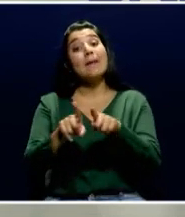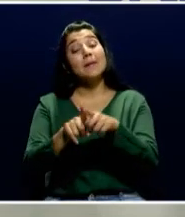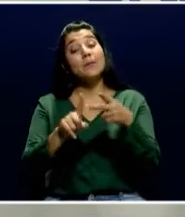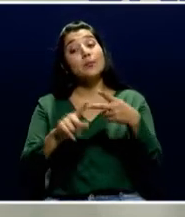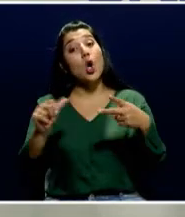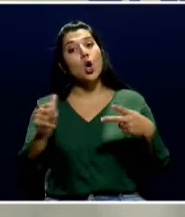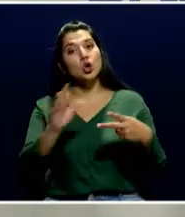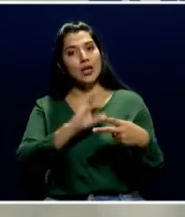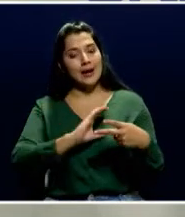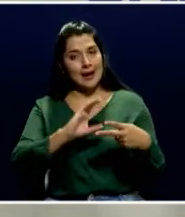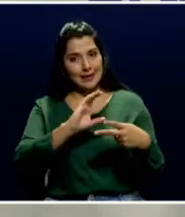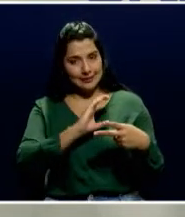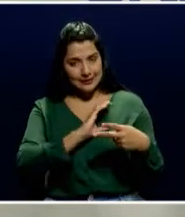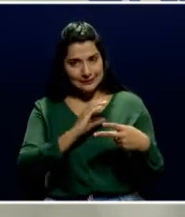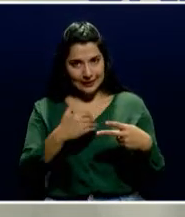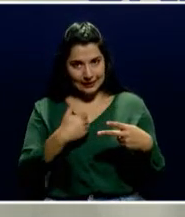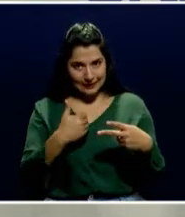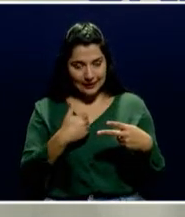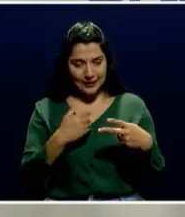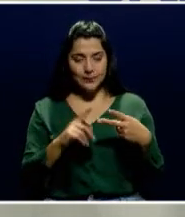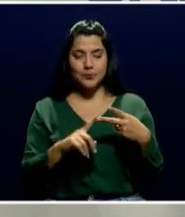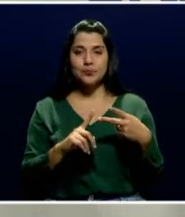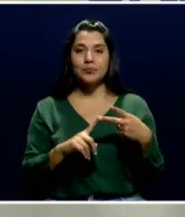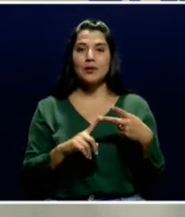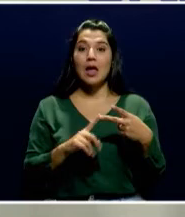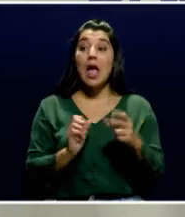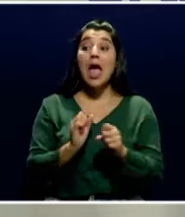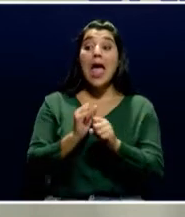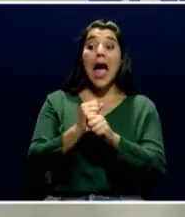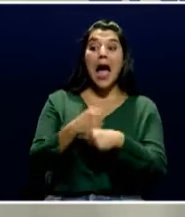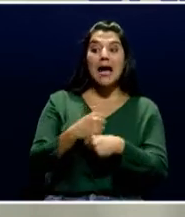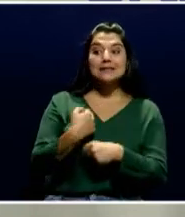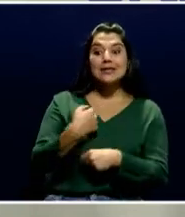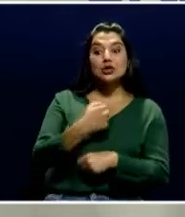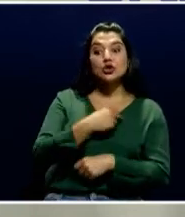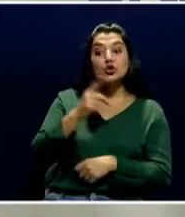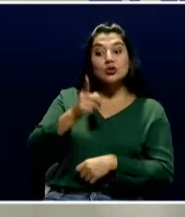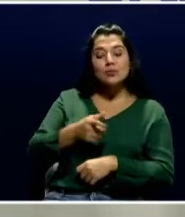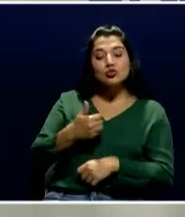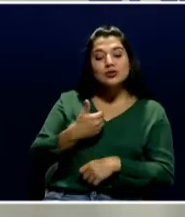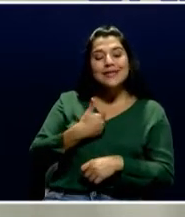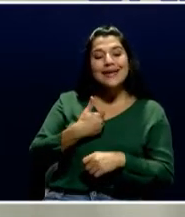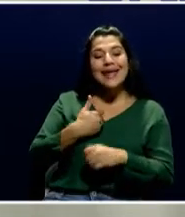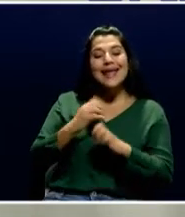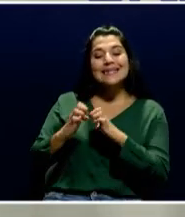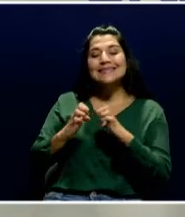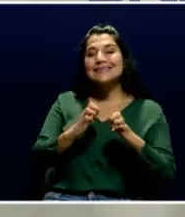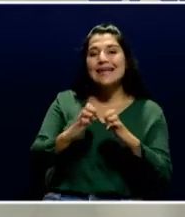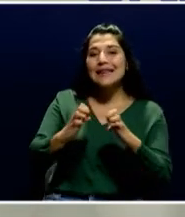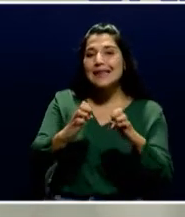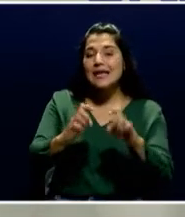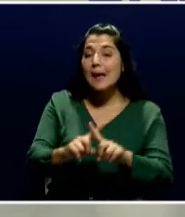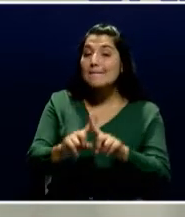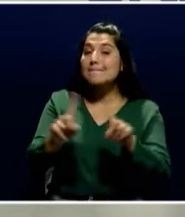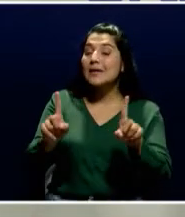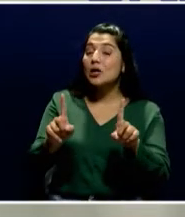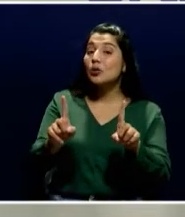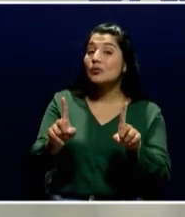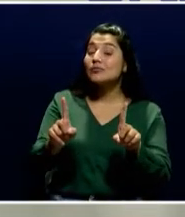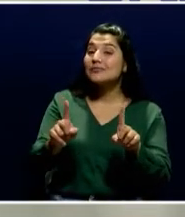peligro que nos hace tener que tener una estrategia distinta es que es de muy difícil